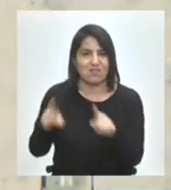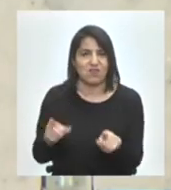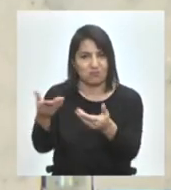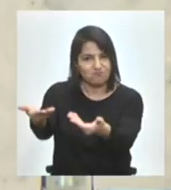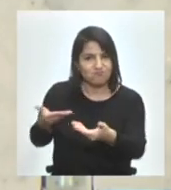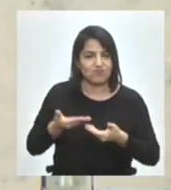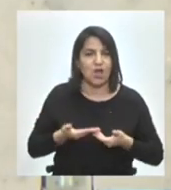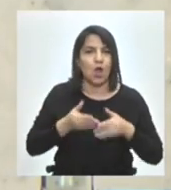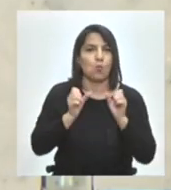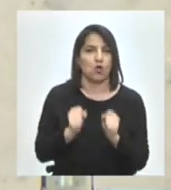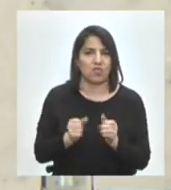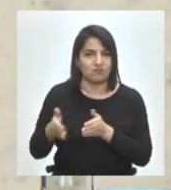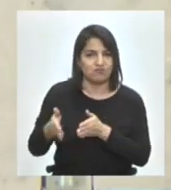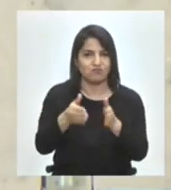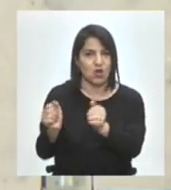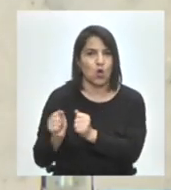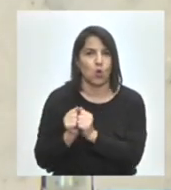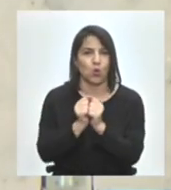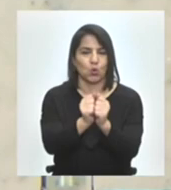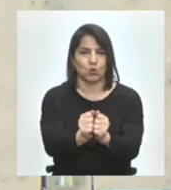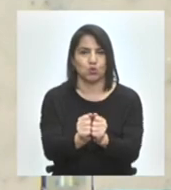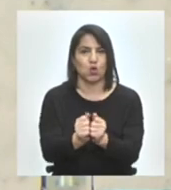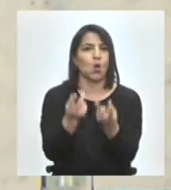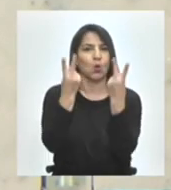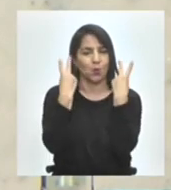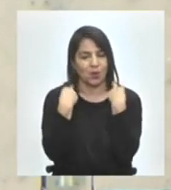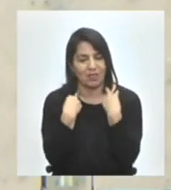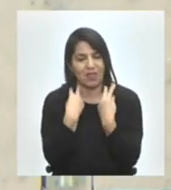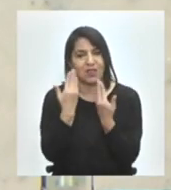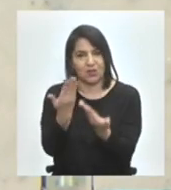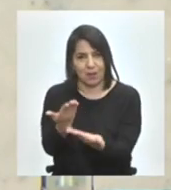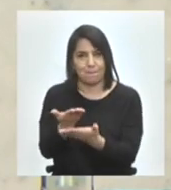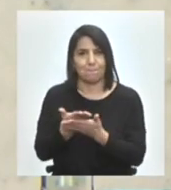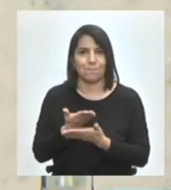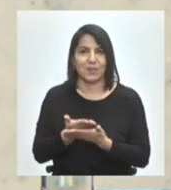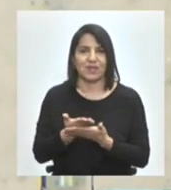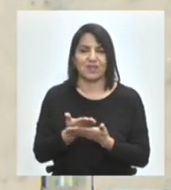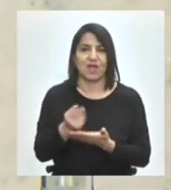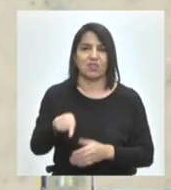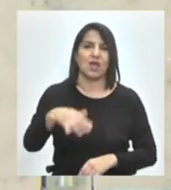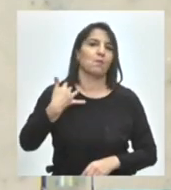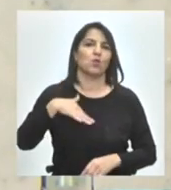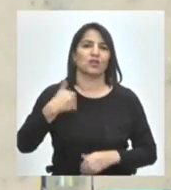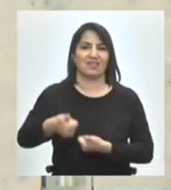podamos recorrerlo juntos. Con humildad le pido, dada la magnitud de los